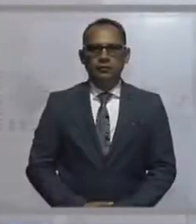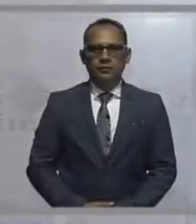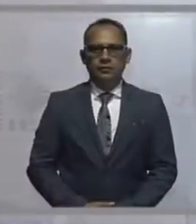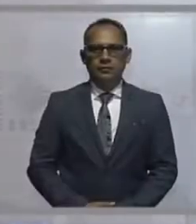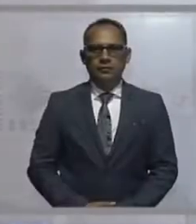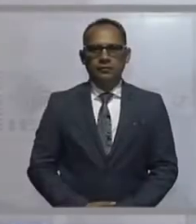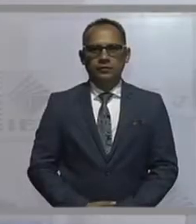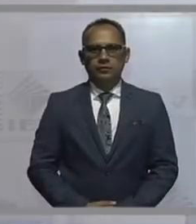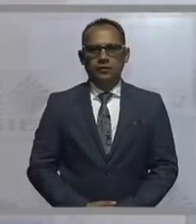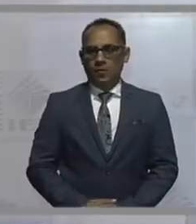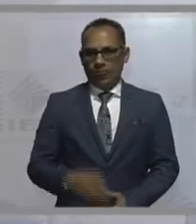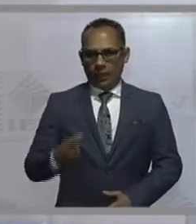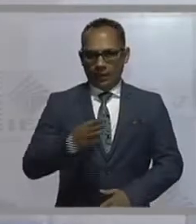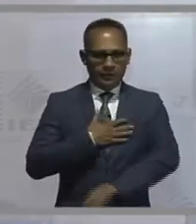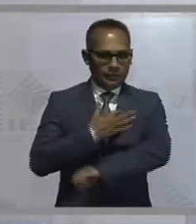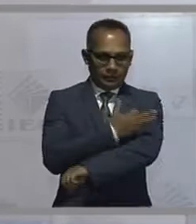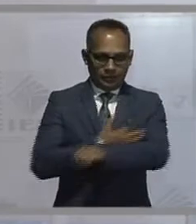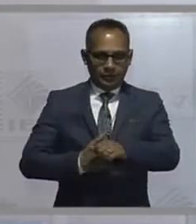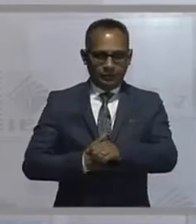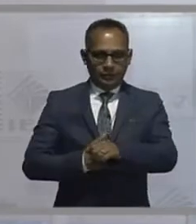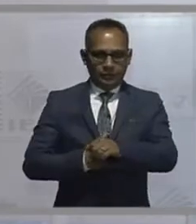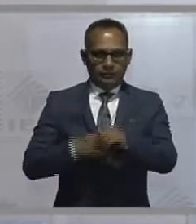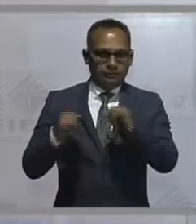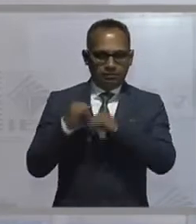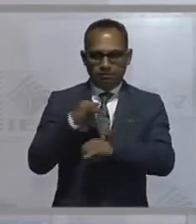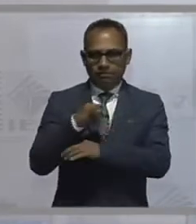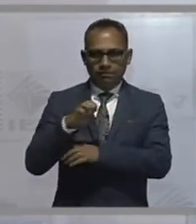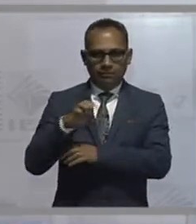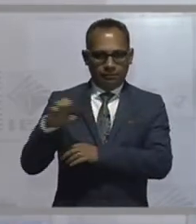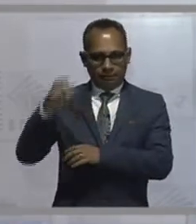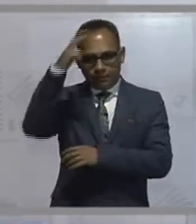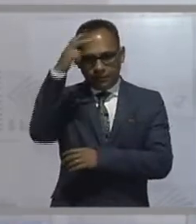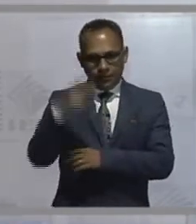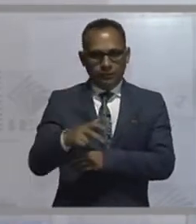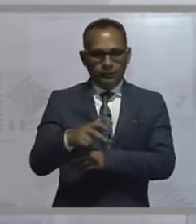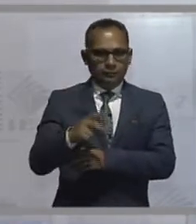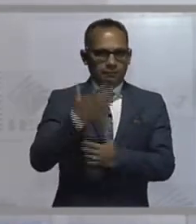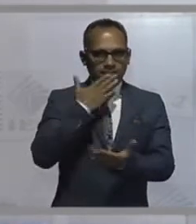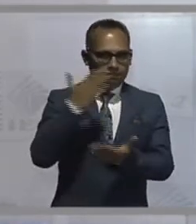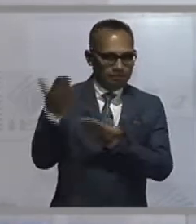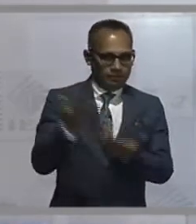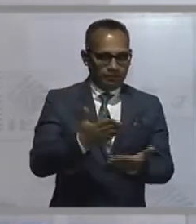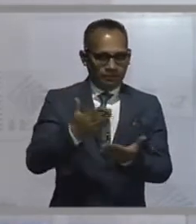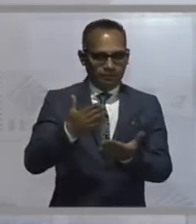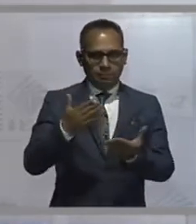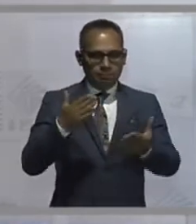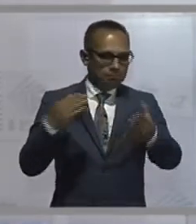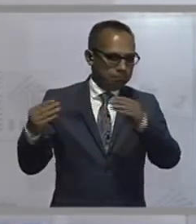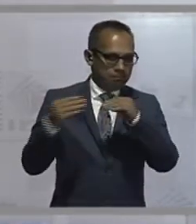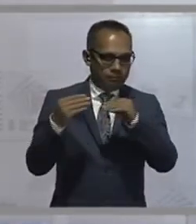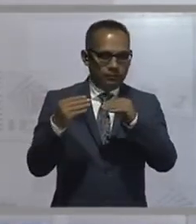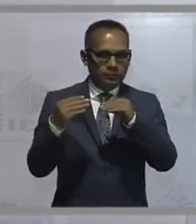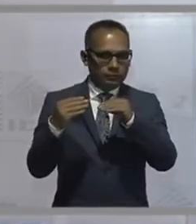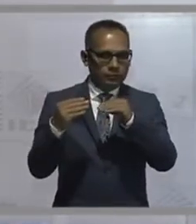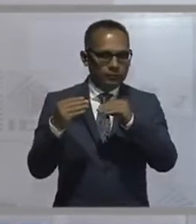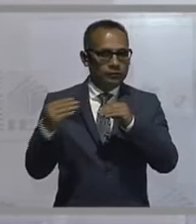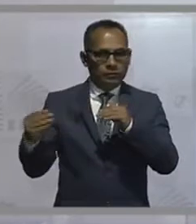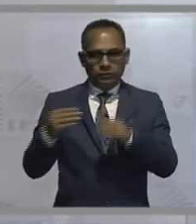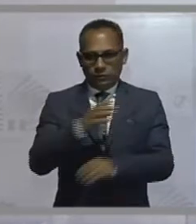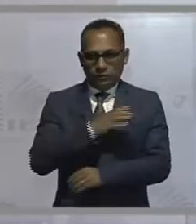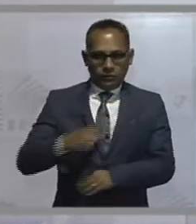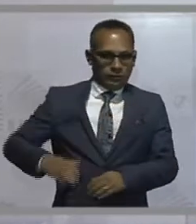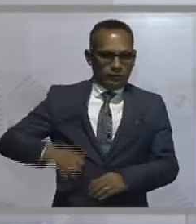muy buenas tardes el instituto estatal electoral de hidalgo les da la bienvenida a este debate donde la y los